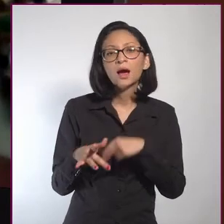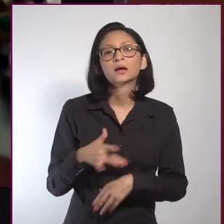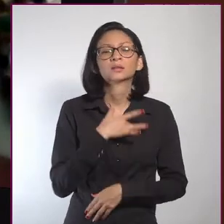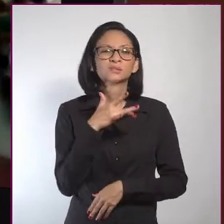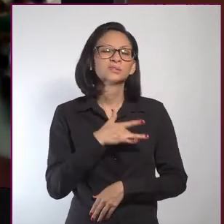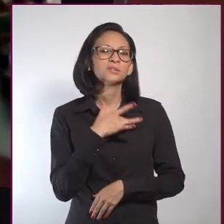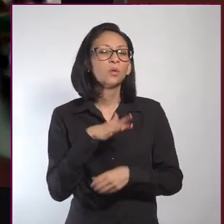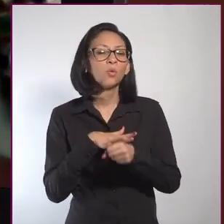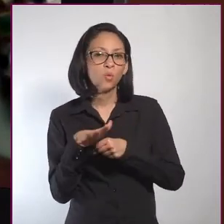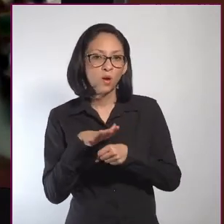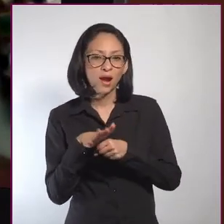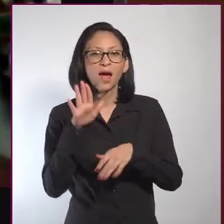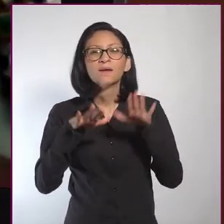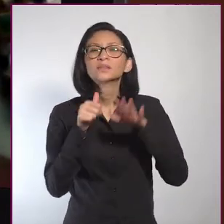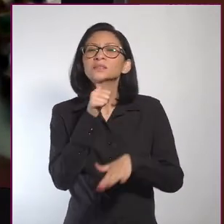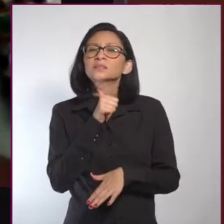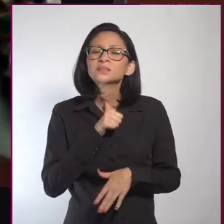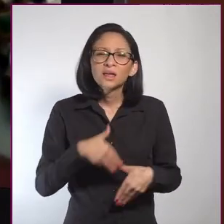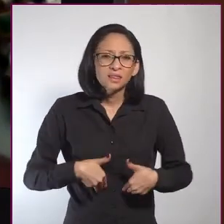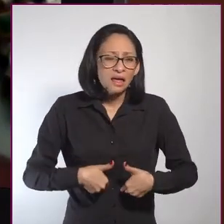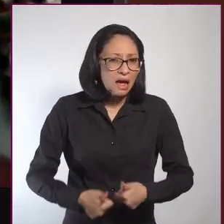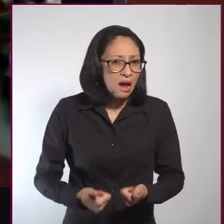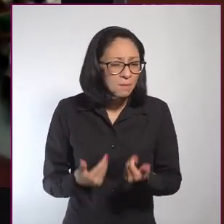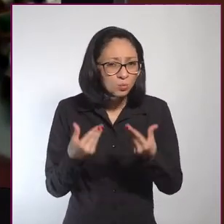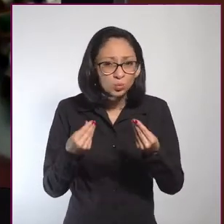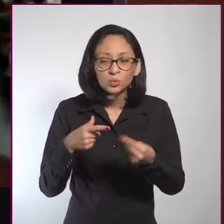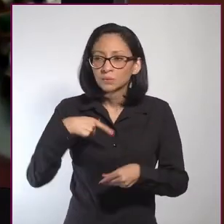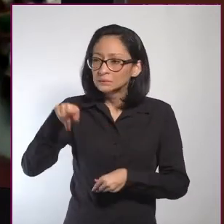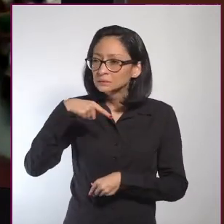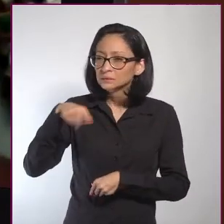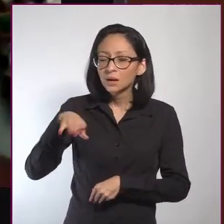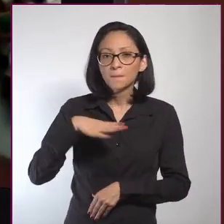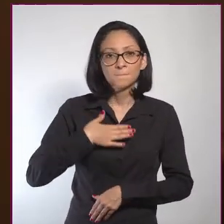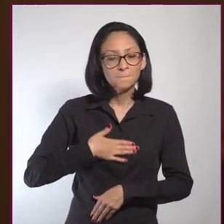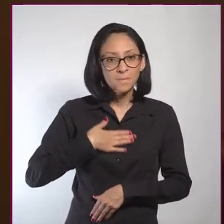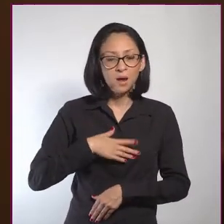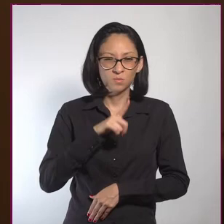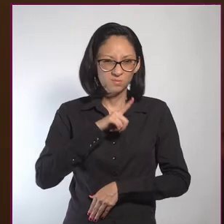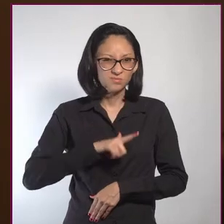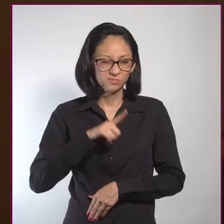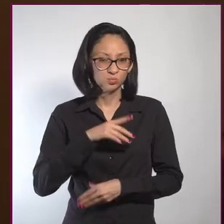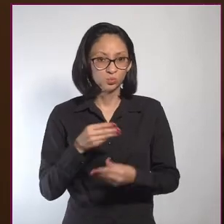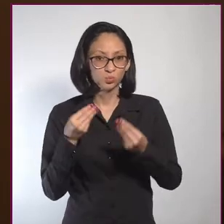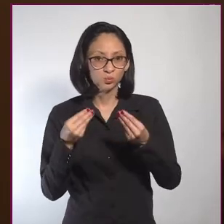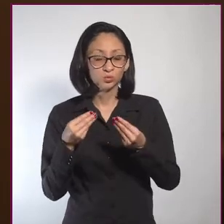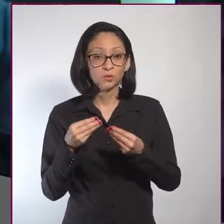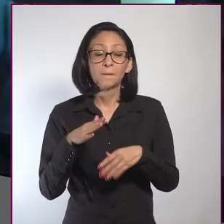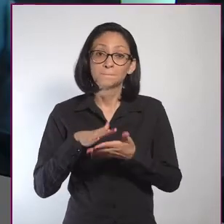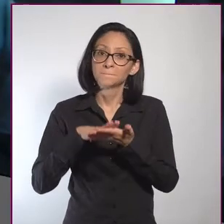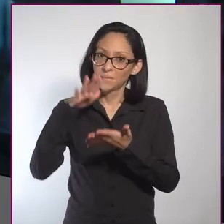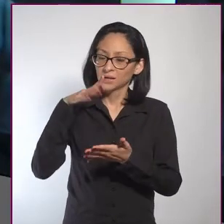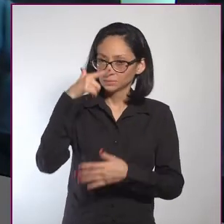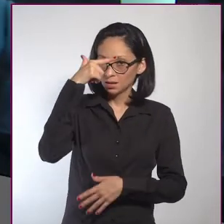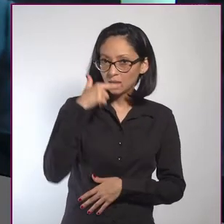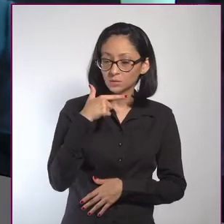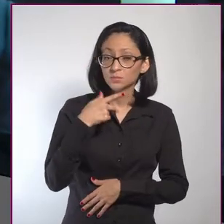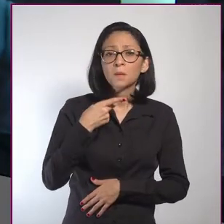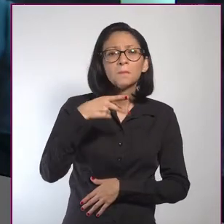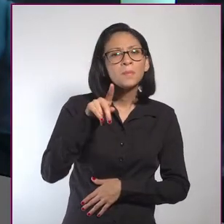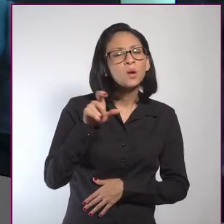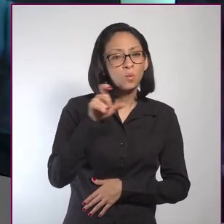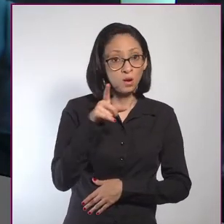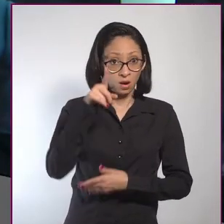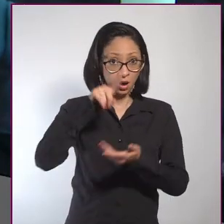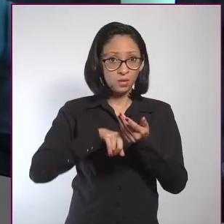síntomas principales son mucha sed, mucha hambre y orinar muchas veces en el día, en especial en la noche. Pero cuando ya